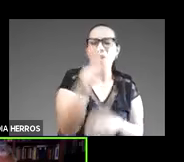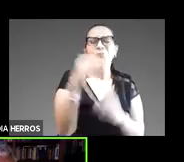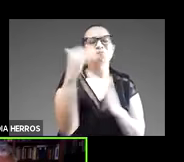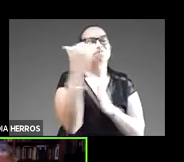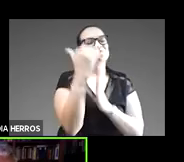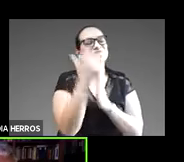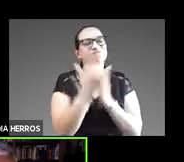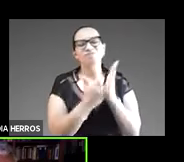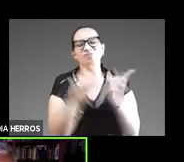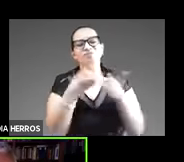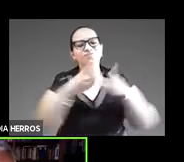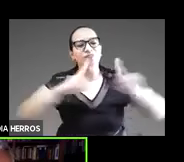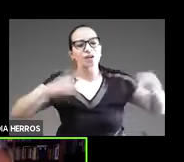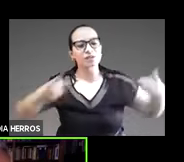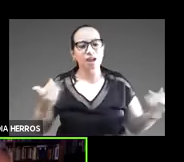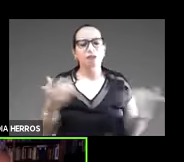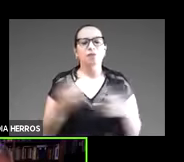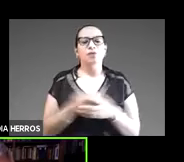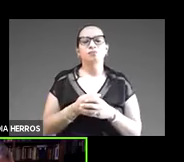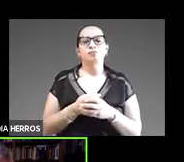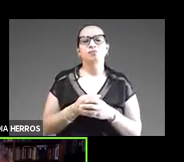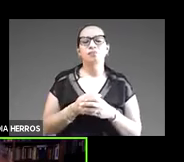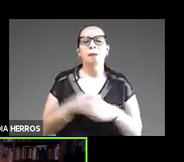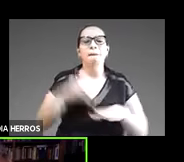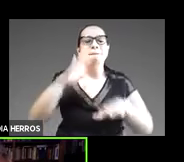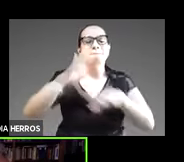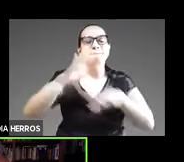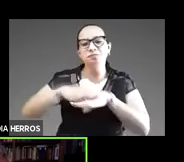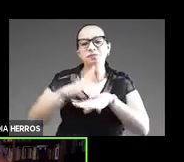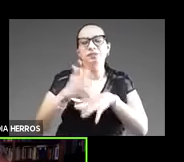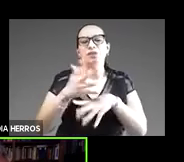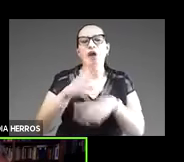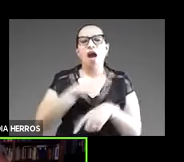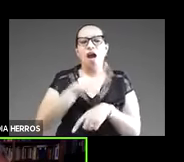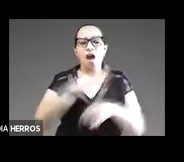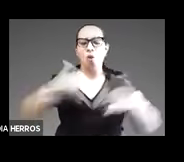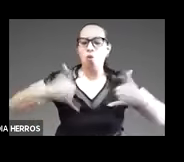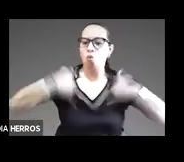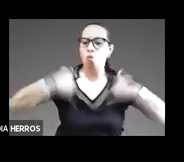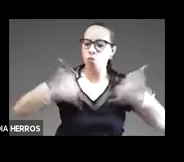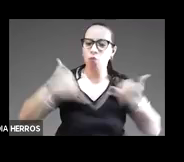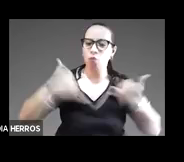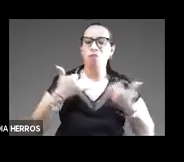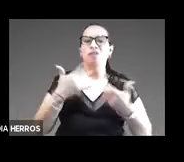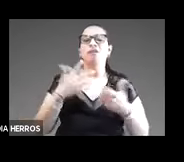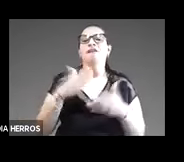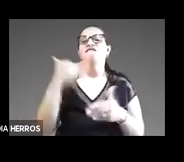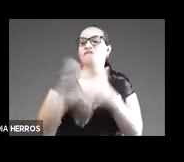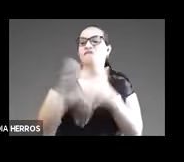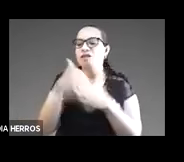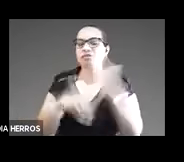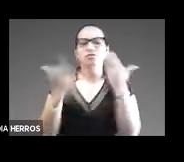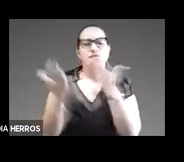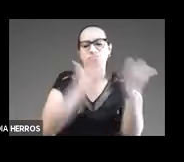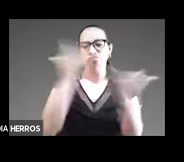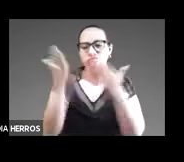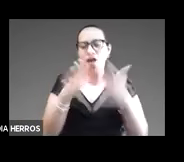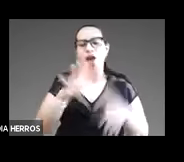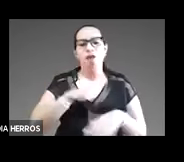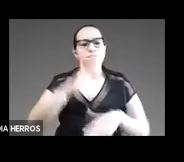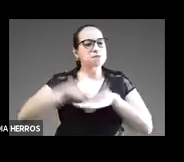de desarrollo social, mayor presencia de jóvenes con estudios truncos, mayor densidad de